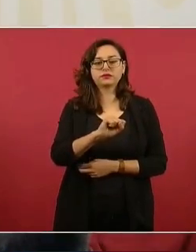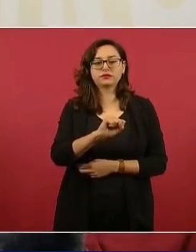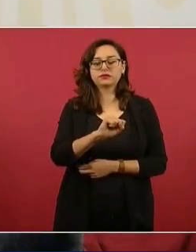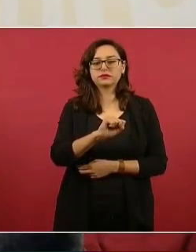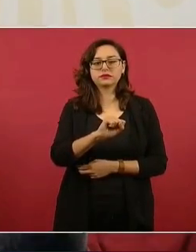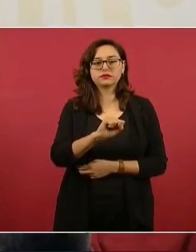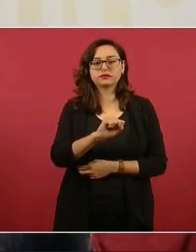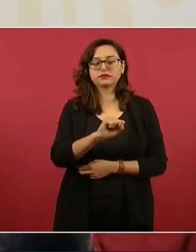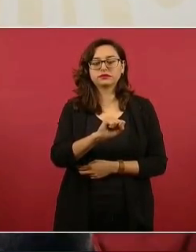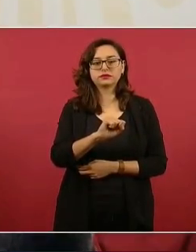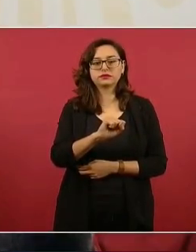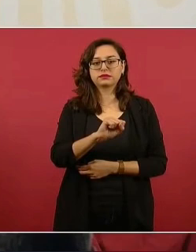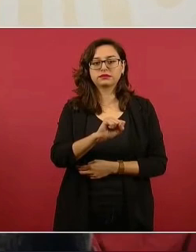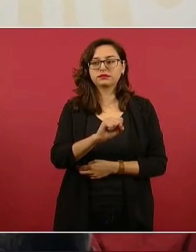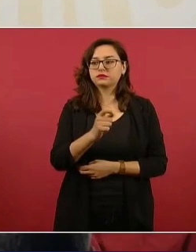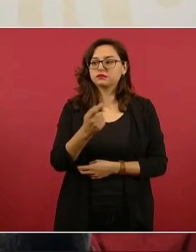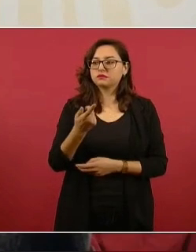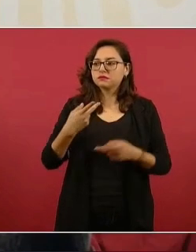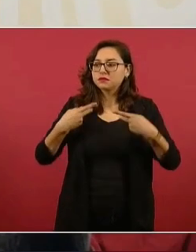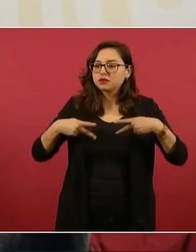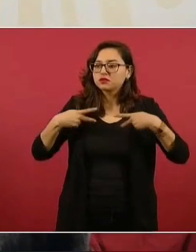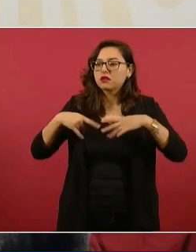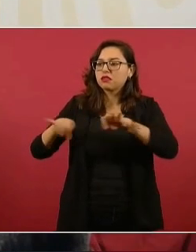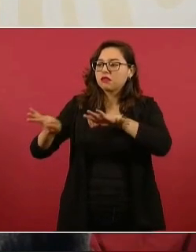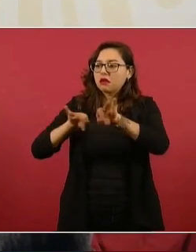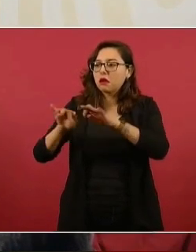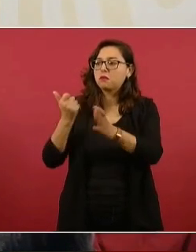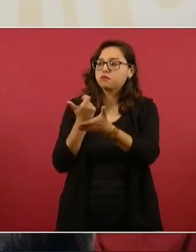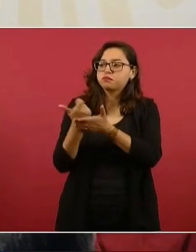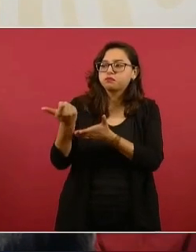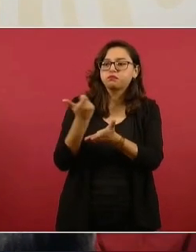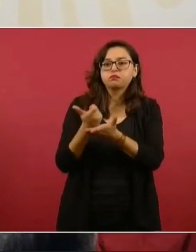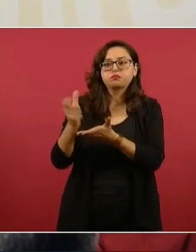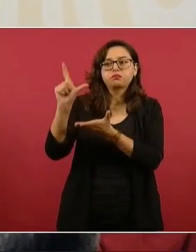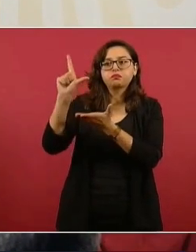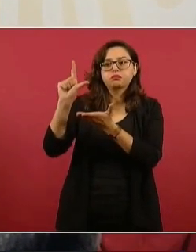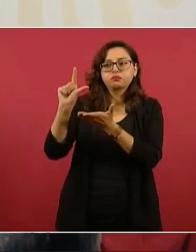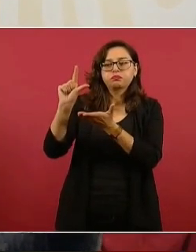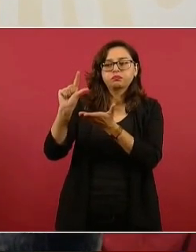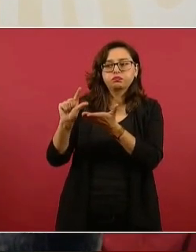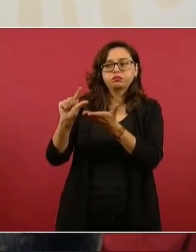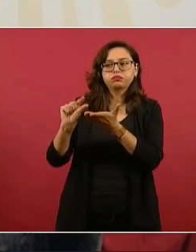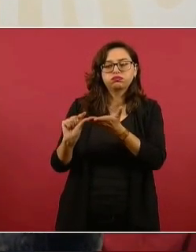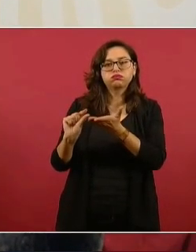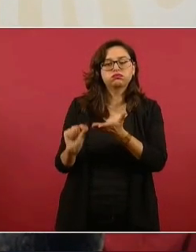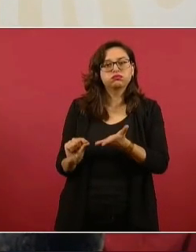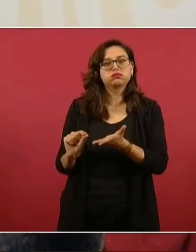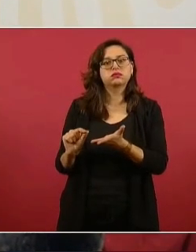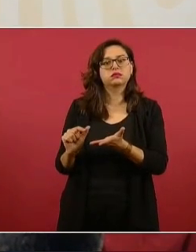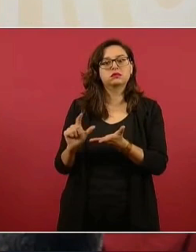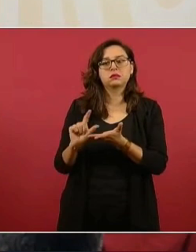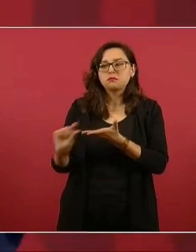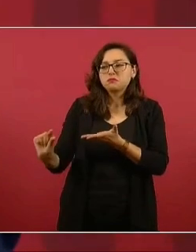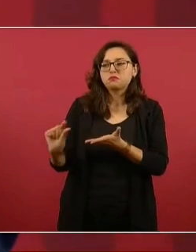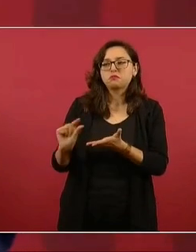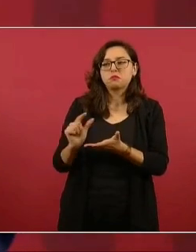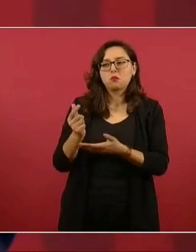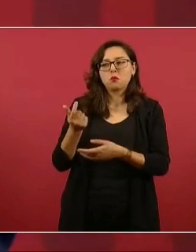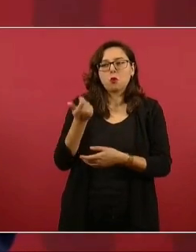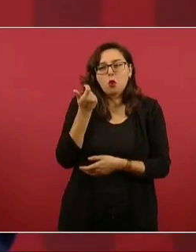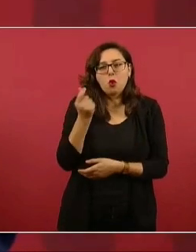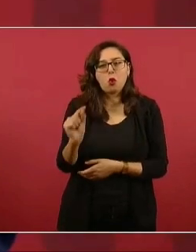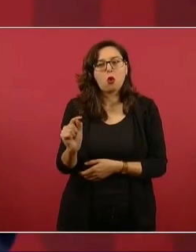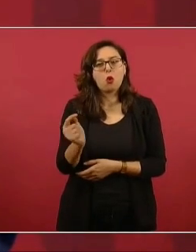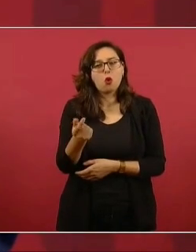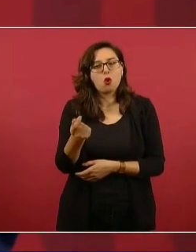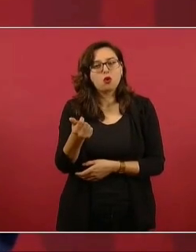desplomar el salario, el poder adquisitivo del salario, con esa mentira.